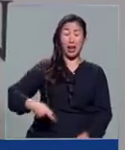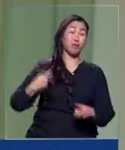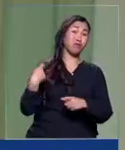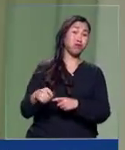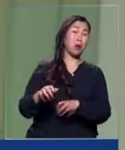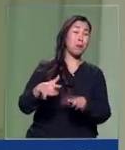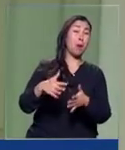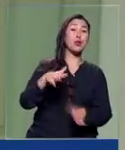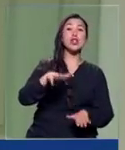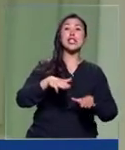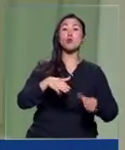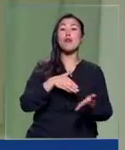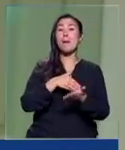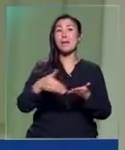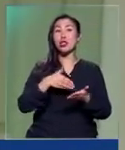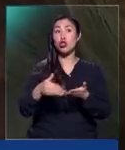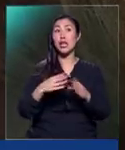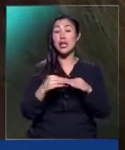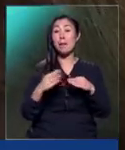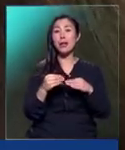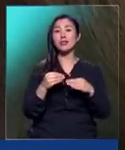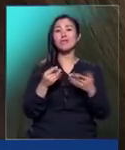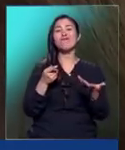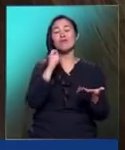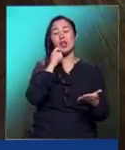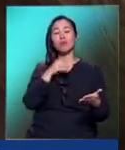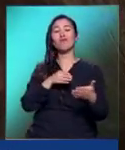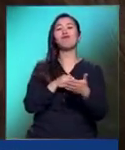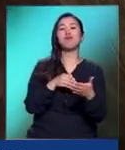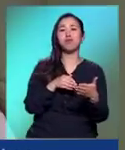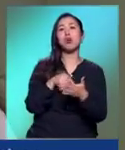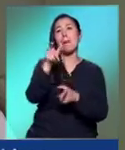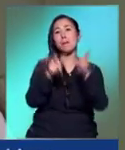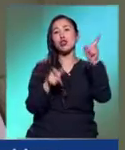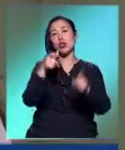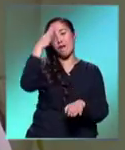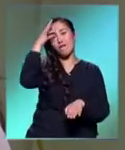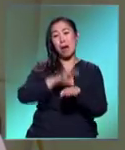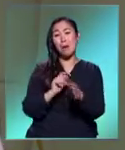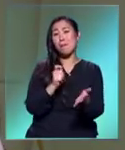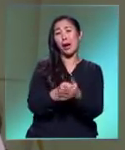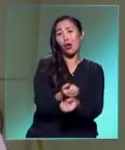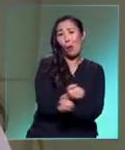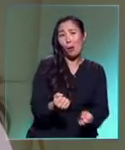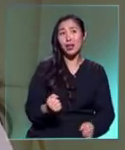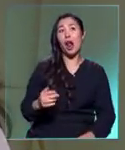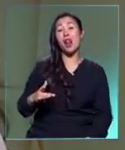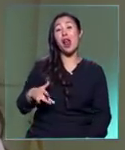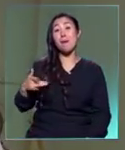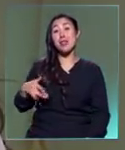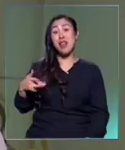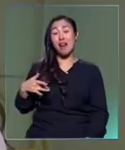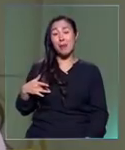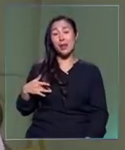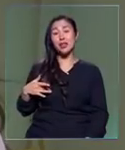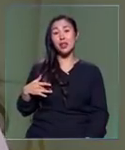a los 19 millones de pesos, genera un obstáculo para los enfermos. Lamentablemente no tenemos cobertura a